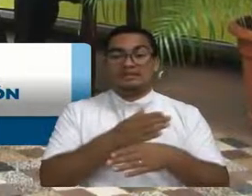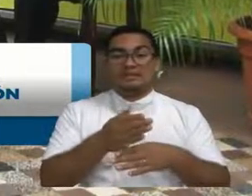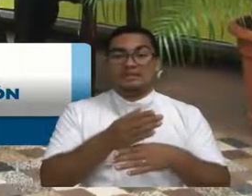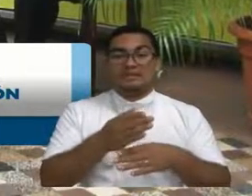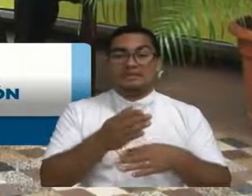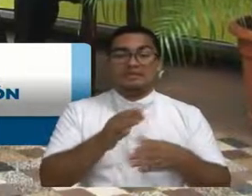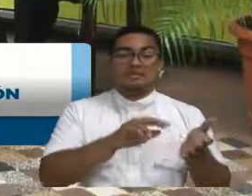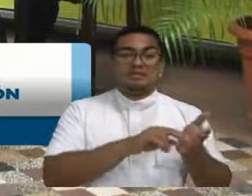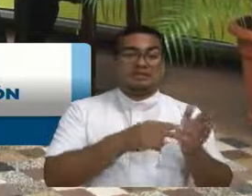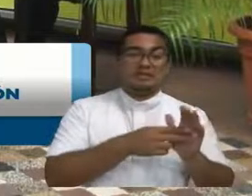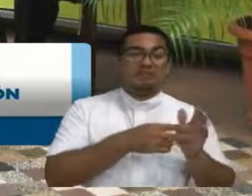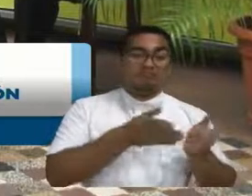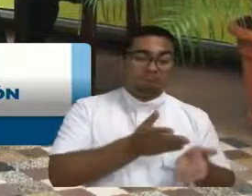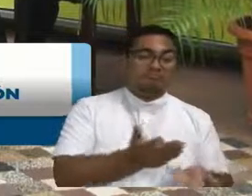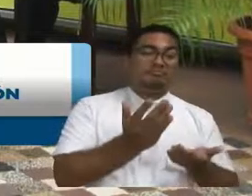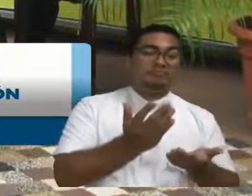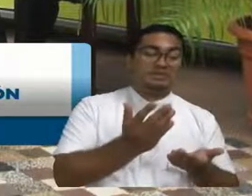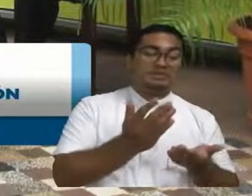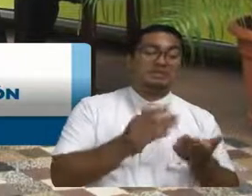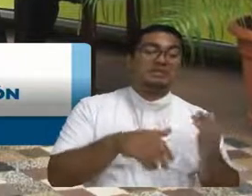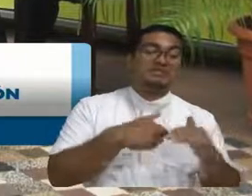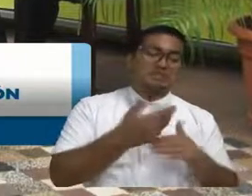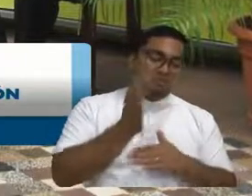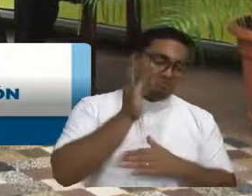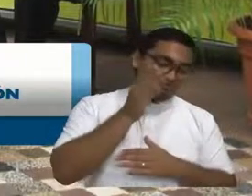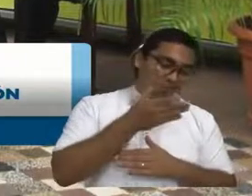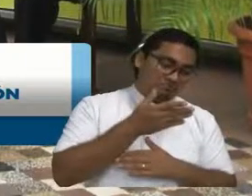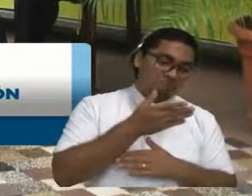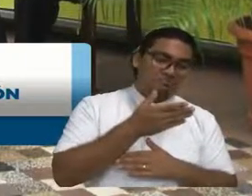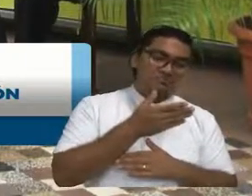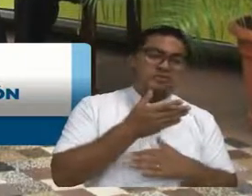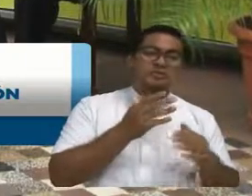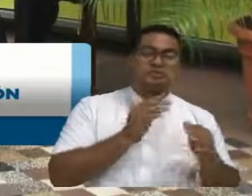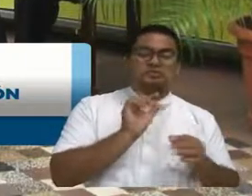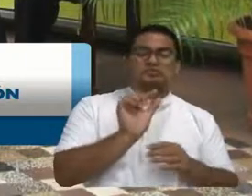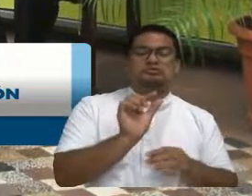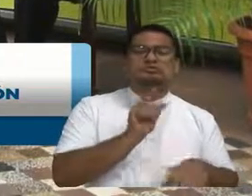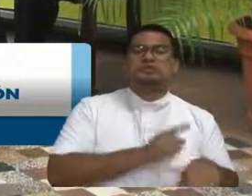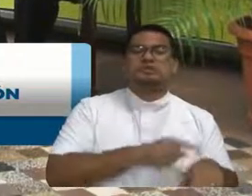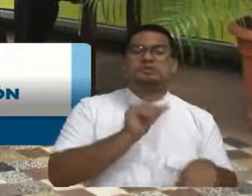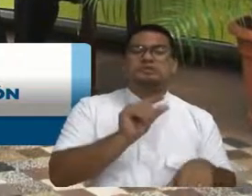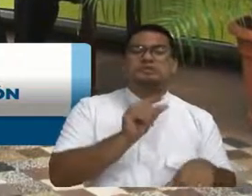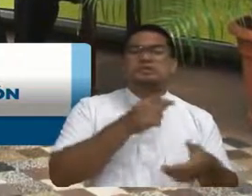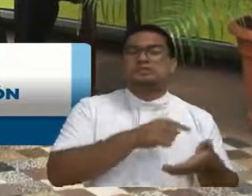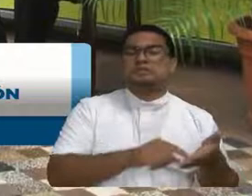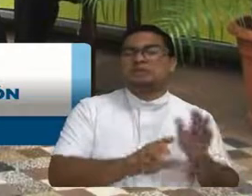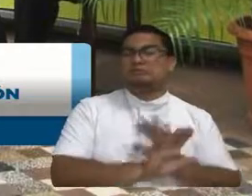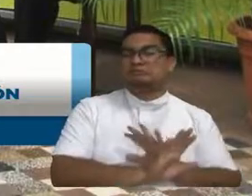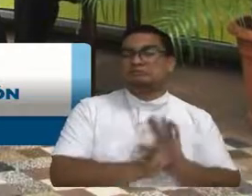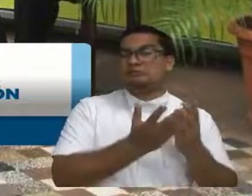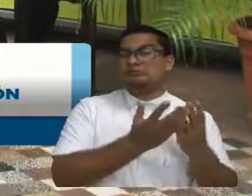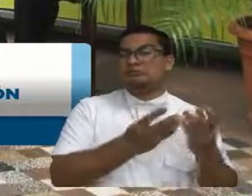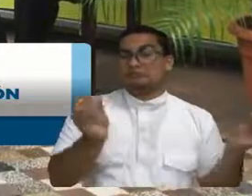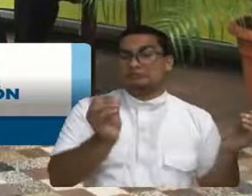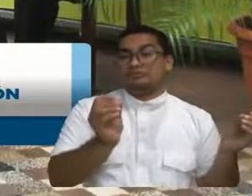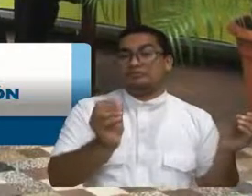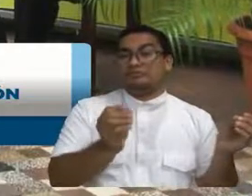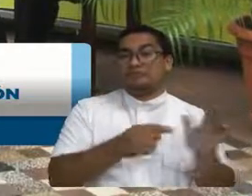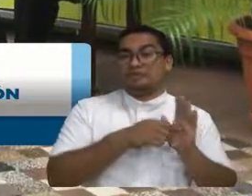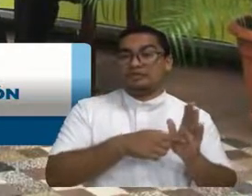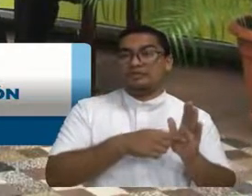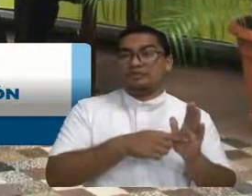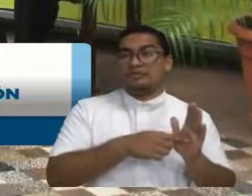tristeza posparto no es grave y es pasajera, puede durar dos semanas. No es depresión posparto. Si esto se extiende en